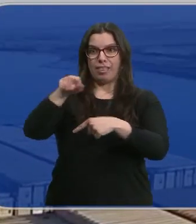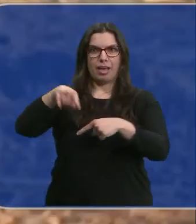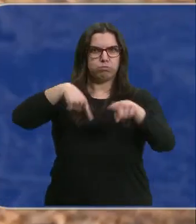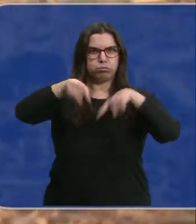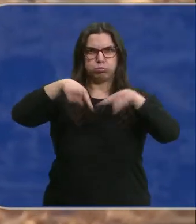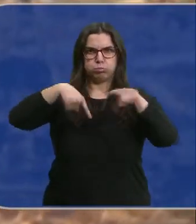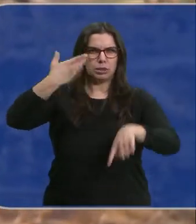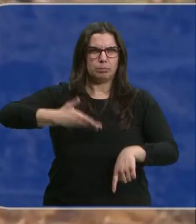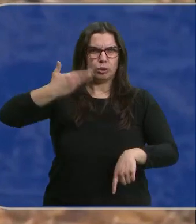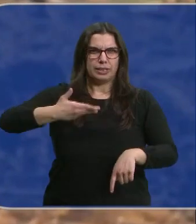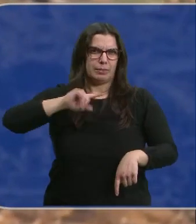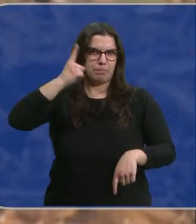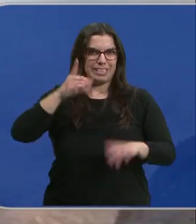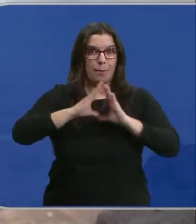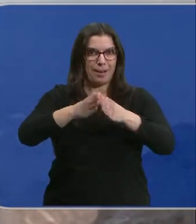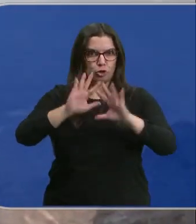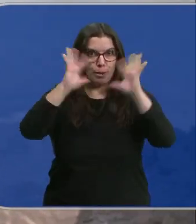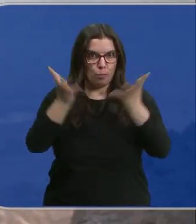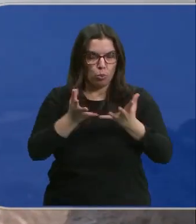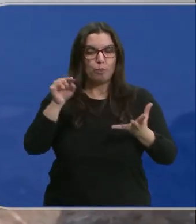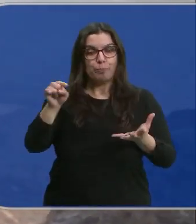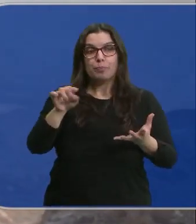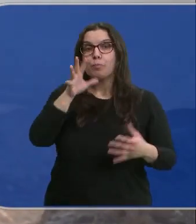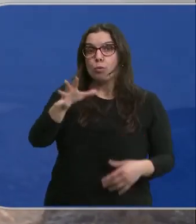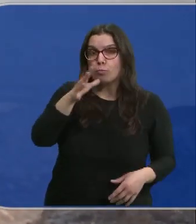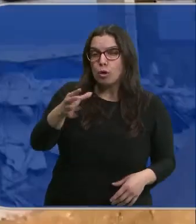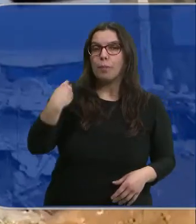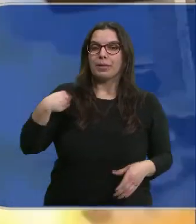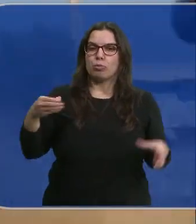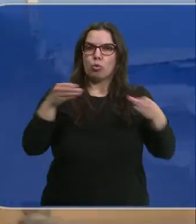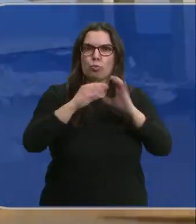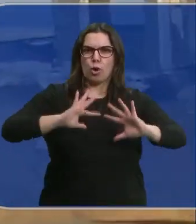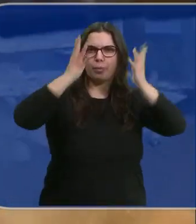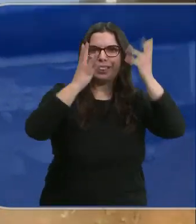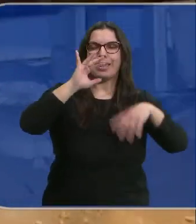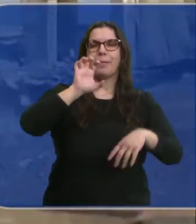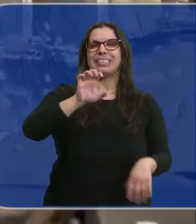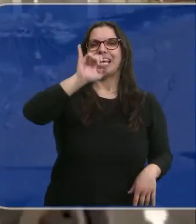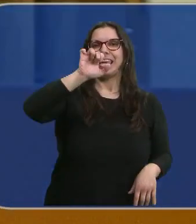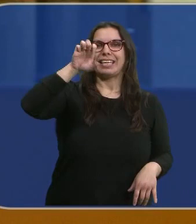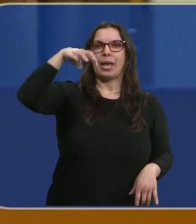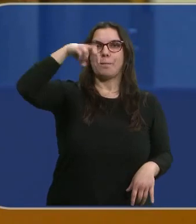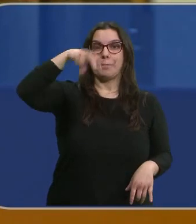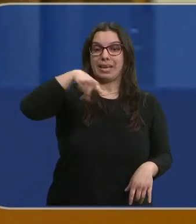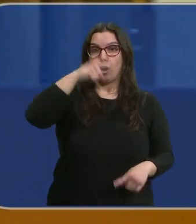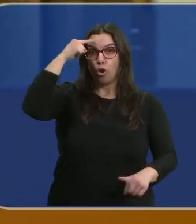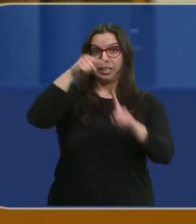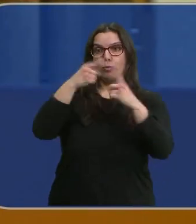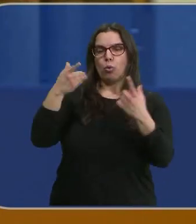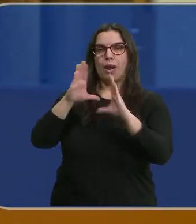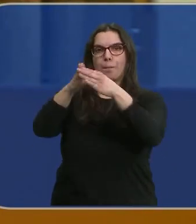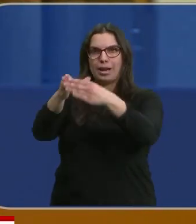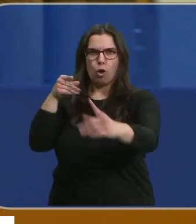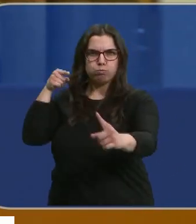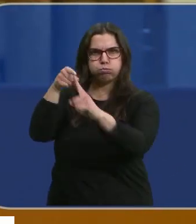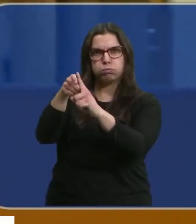más importantes del transporte marítimo. Esta vez es obra de los rebeldes hutíes de Yemen, que tienen un claro objetivo. Atacar a los barcos, tratar